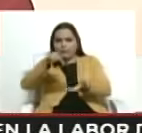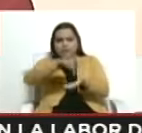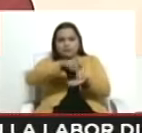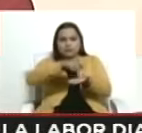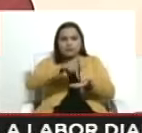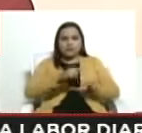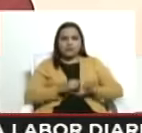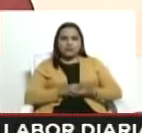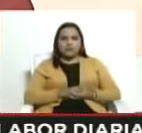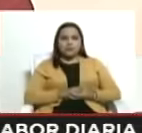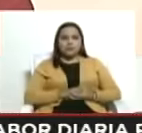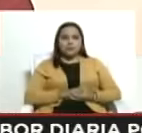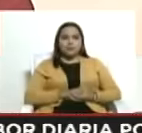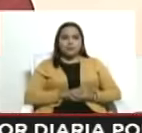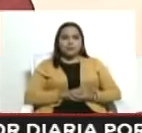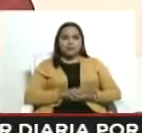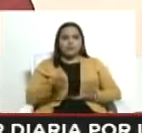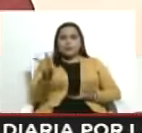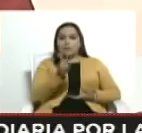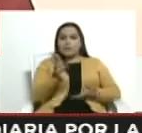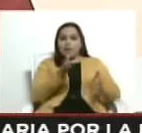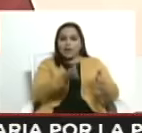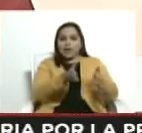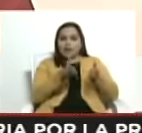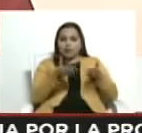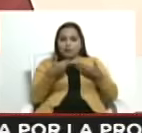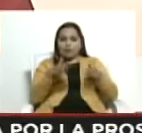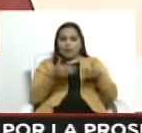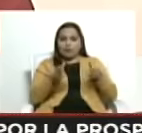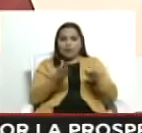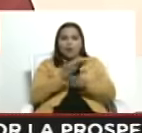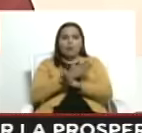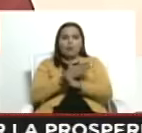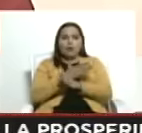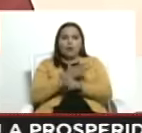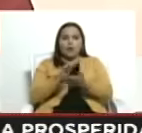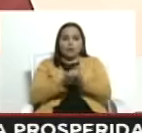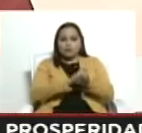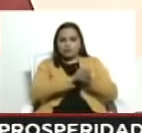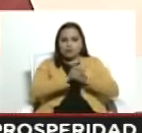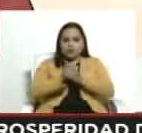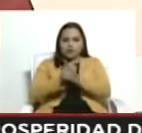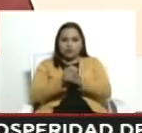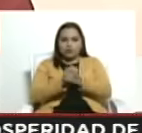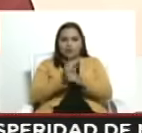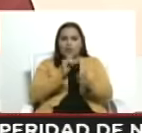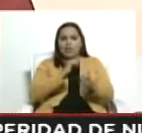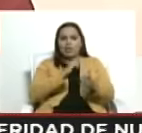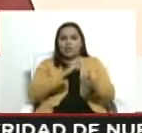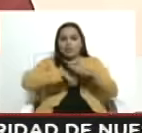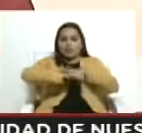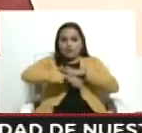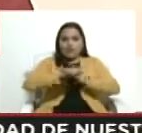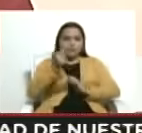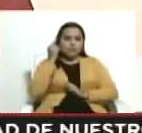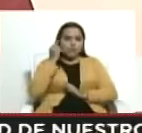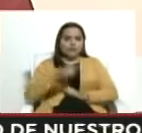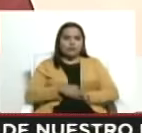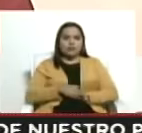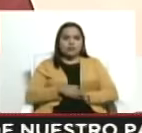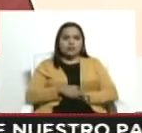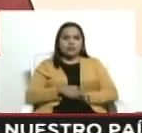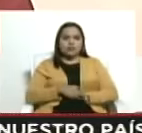clasificatorias. Venezuela le ganó a Panamá en juego amistoso de fútbol femenino. Vuelven a